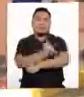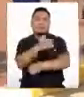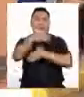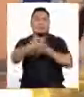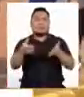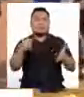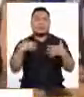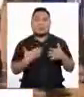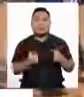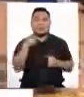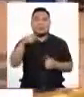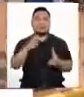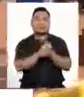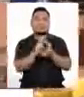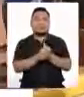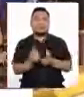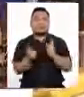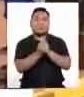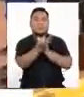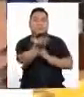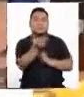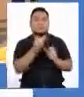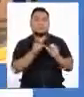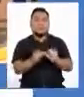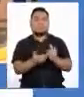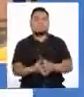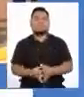Instituto Nacional de Salud en el distrito de Chorrillos. Adelante con más detalles, colegas en estudios.